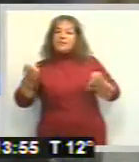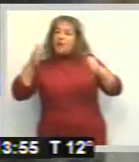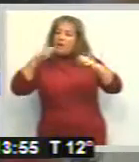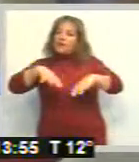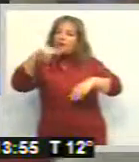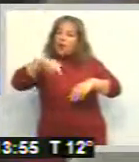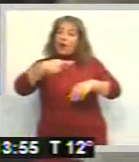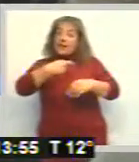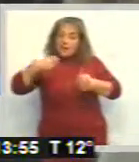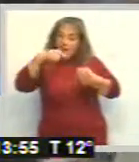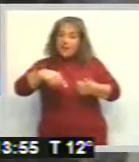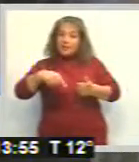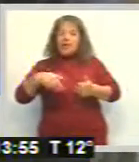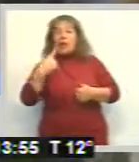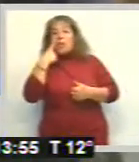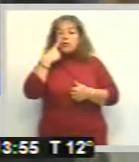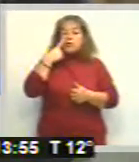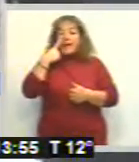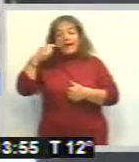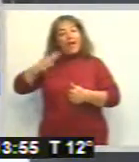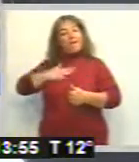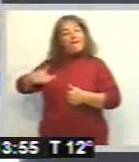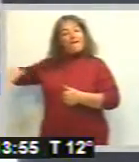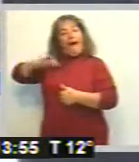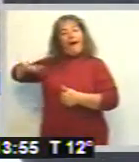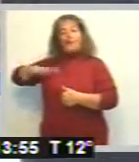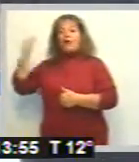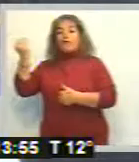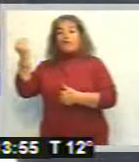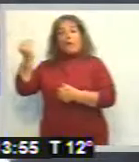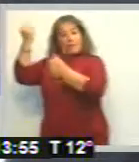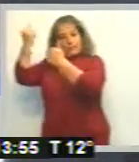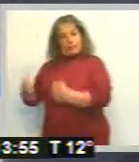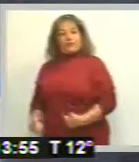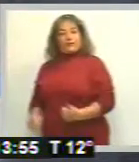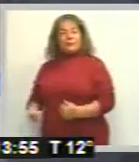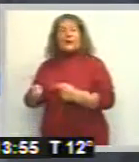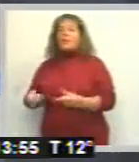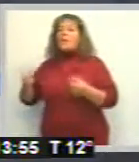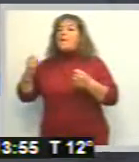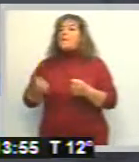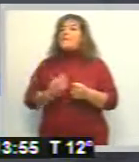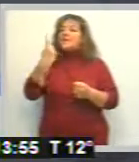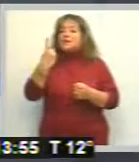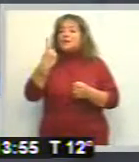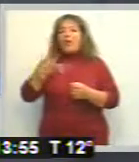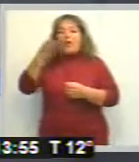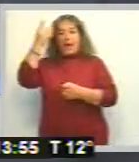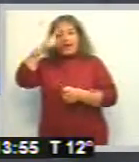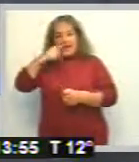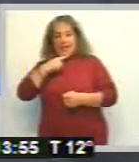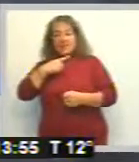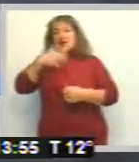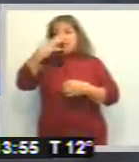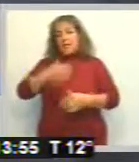Salimos toda la semana con las MUNI en mi barrio, la municipalidad de mi barrio, todos los sábados, ¿sí? Esto se va a hacer al principio de cada mes y luego durante el mes se